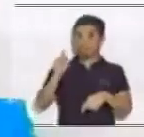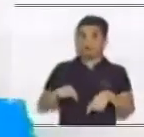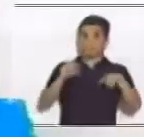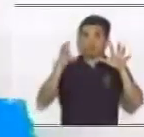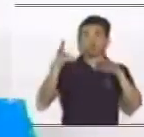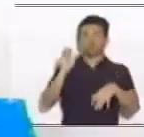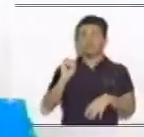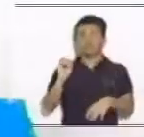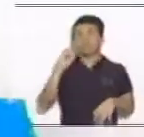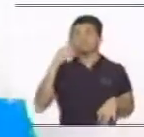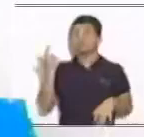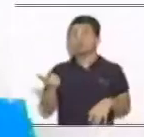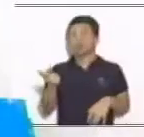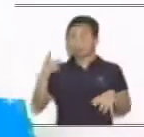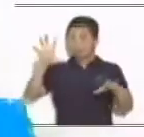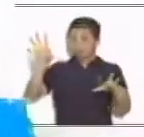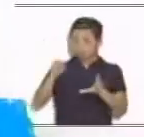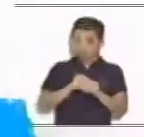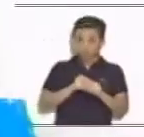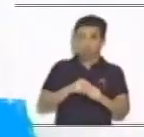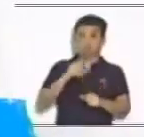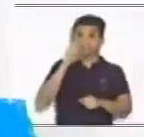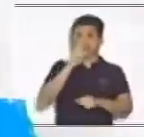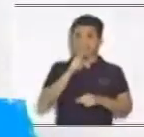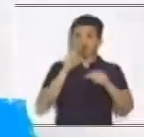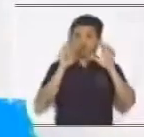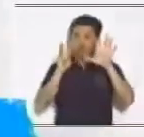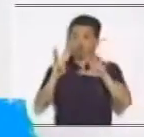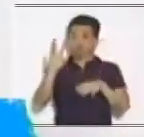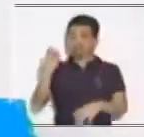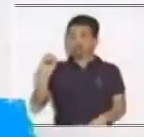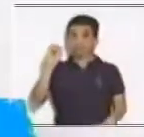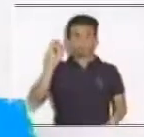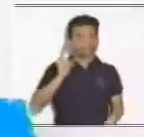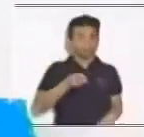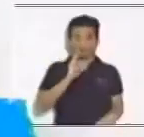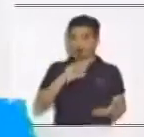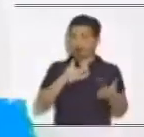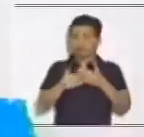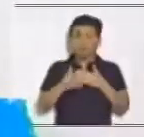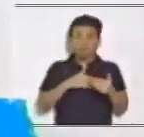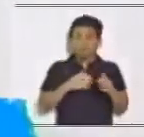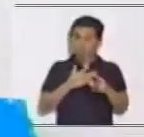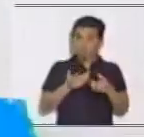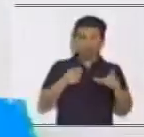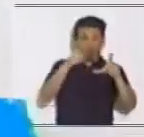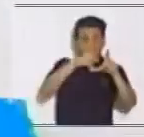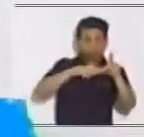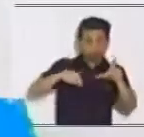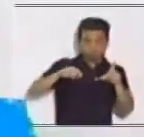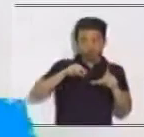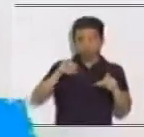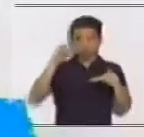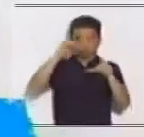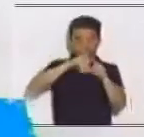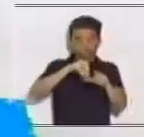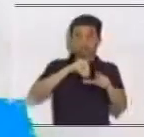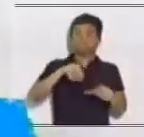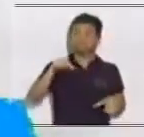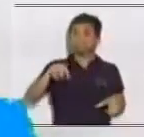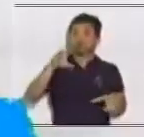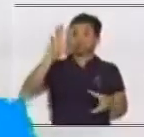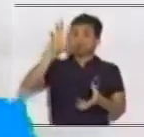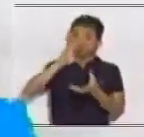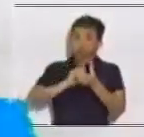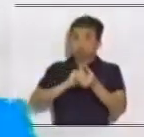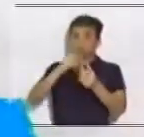otros 90, 180, ¿sí? Entonces no importan los ángulos, lo que importa es que al final siempre la suma de ellos,